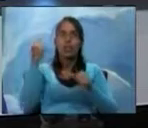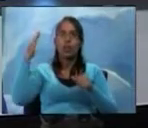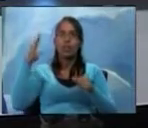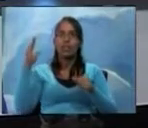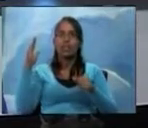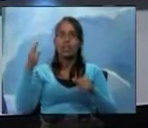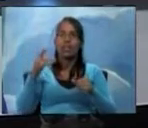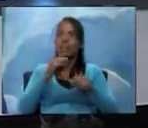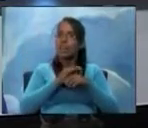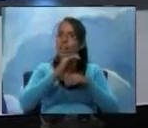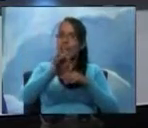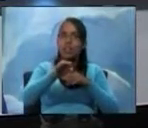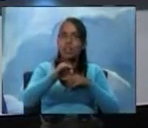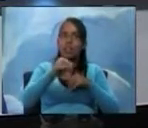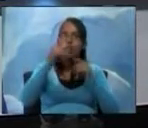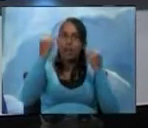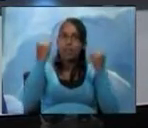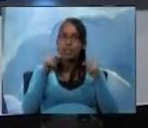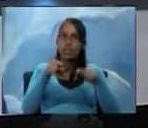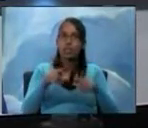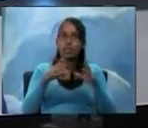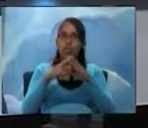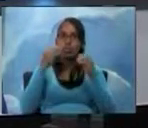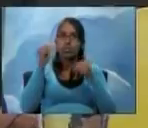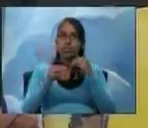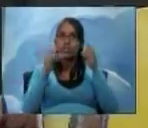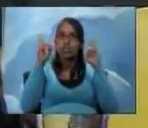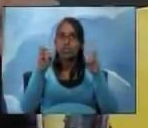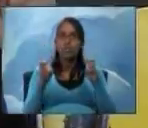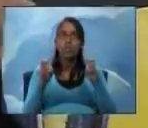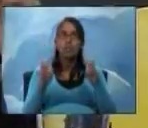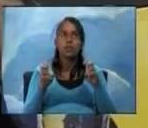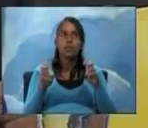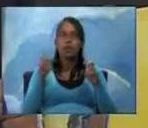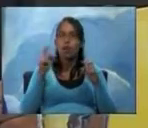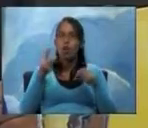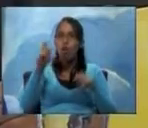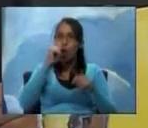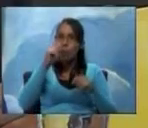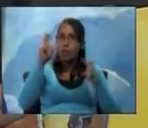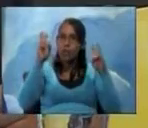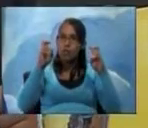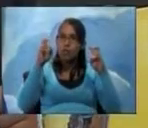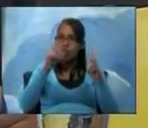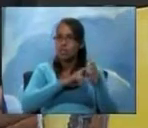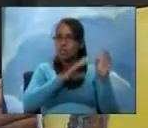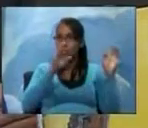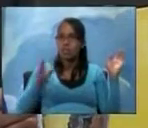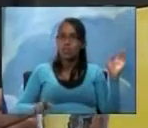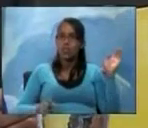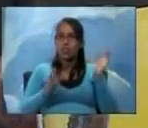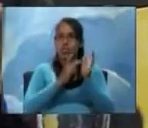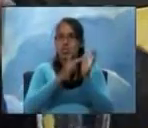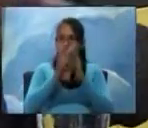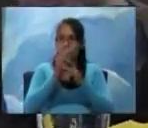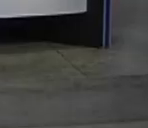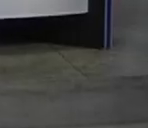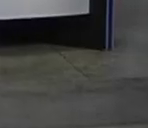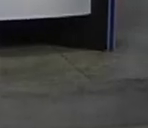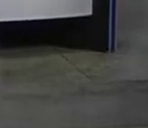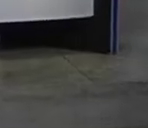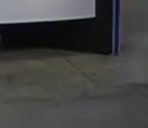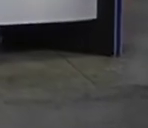allá, lejos. He aquí, todas son hechas nuevas. Hombre nuevo en Cristo Jesús.